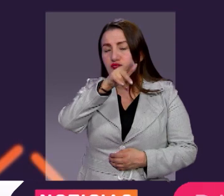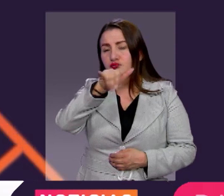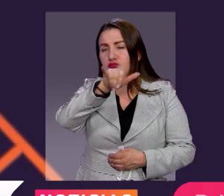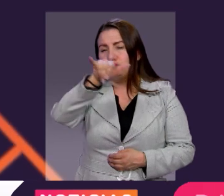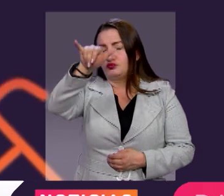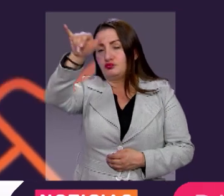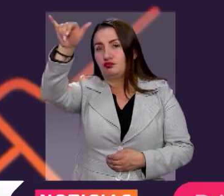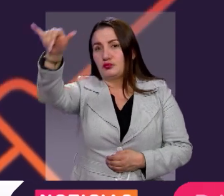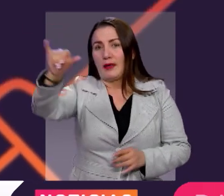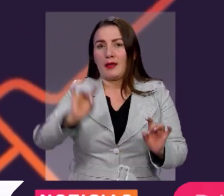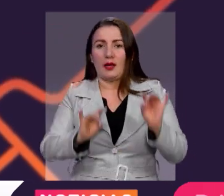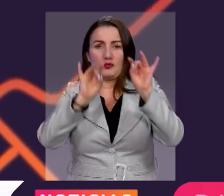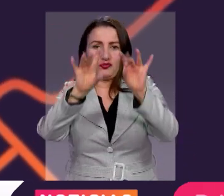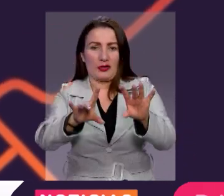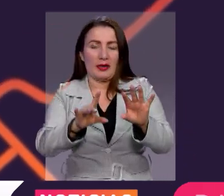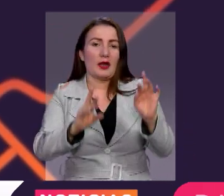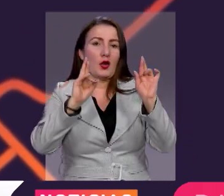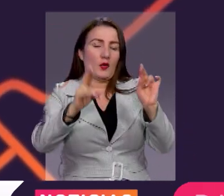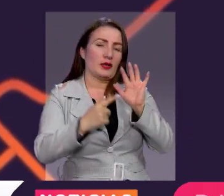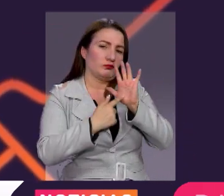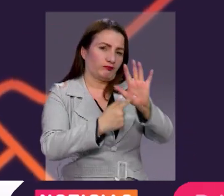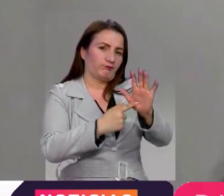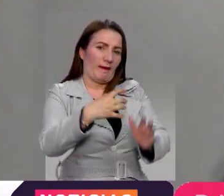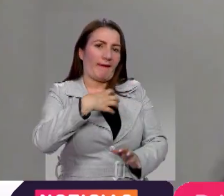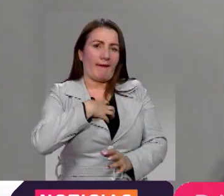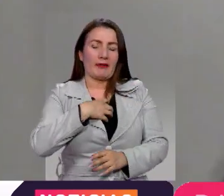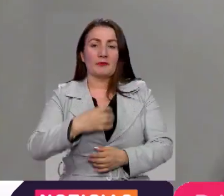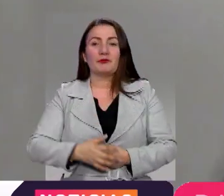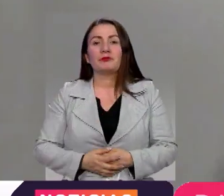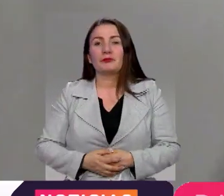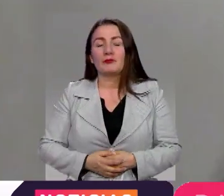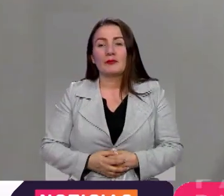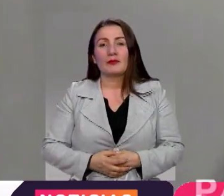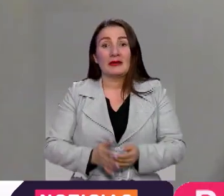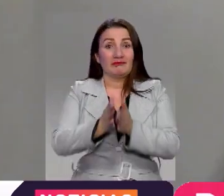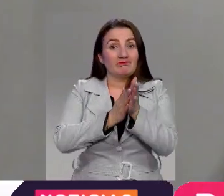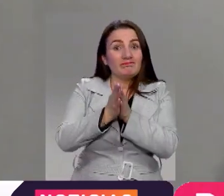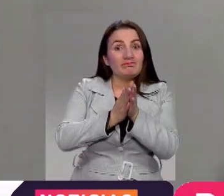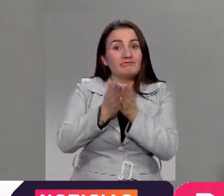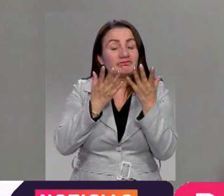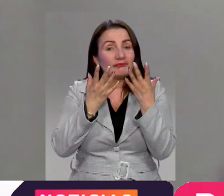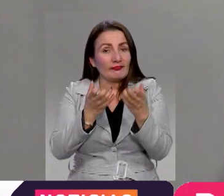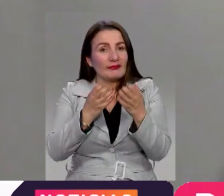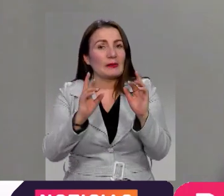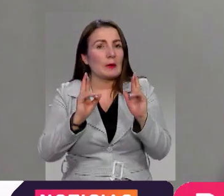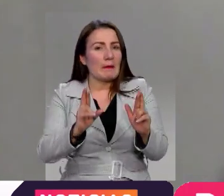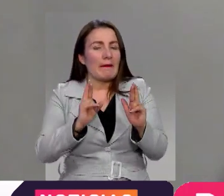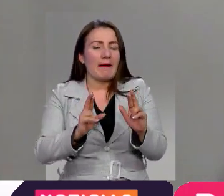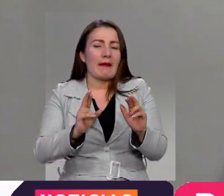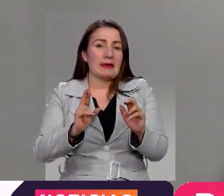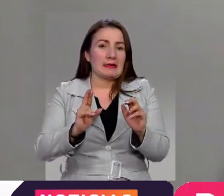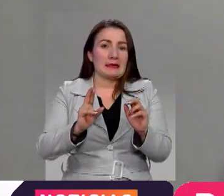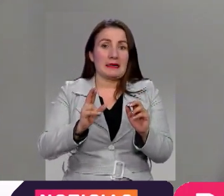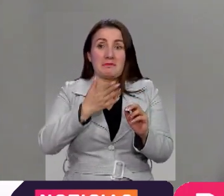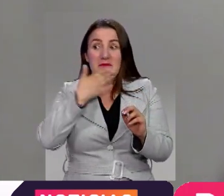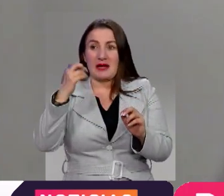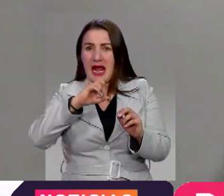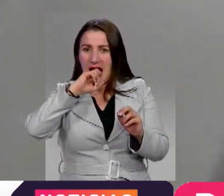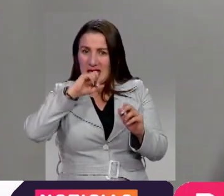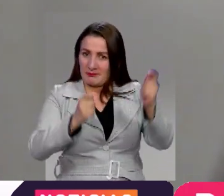la idea de hacer algo más que una buena presentación. Tenemos la expectativa de quedar dentro de la